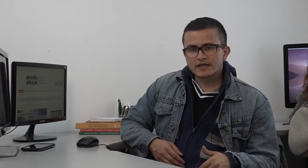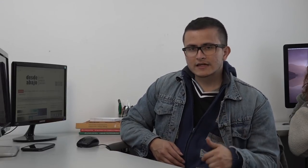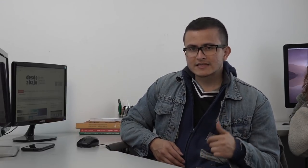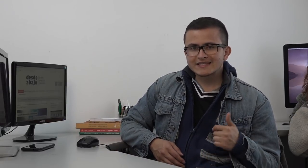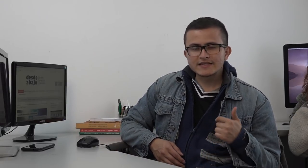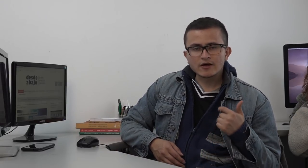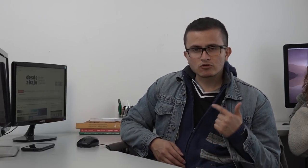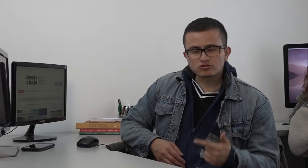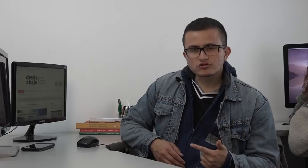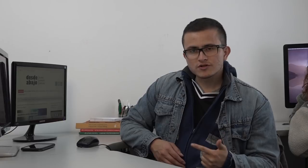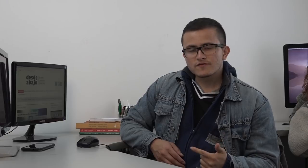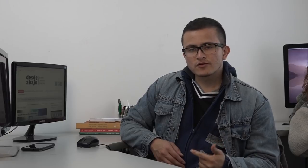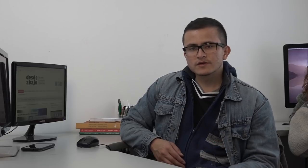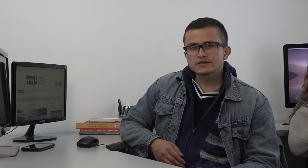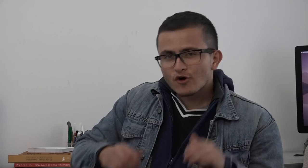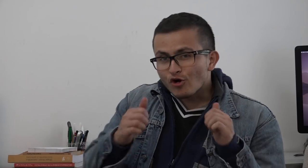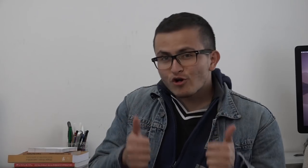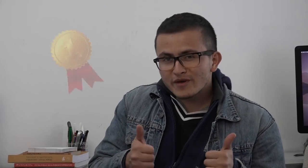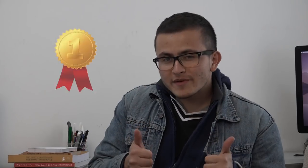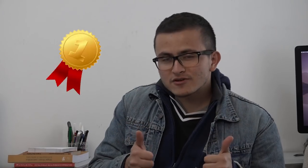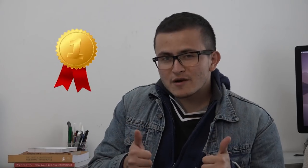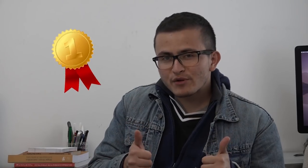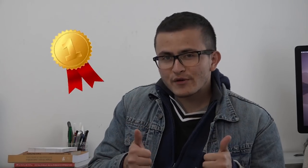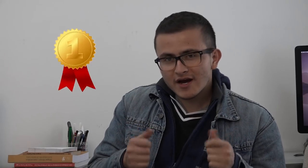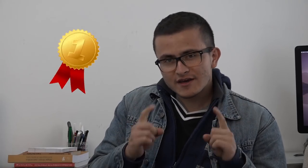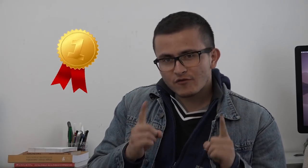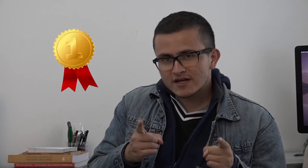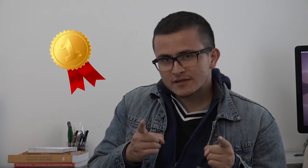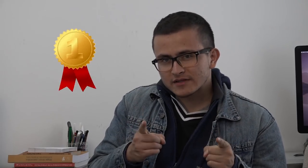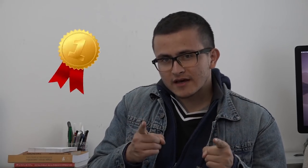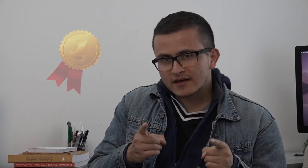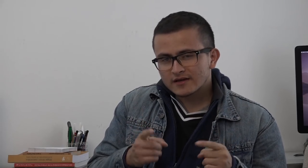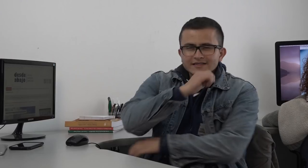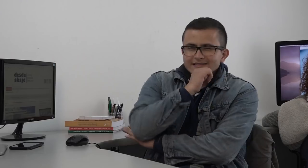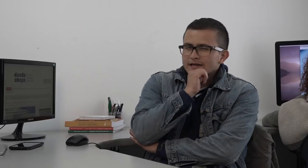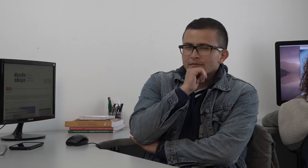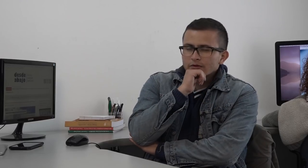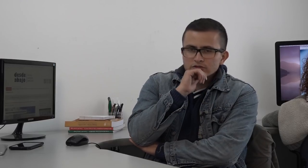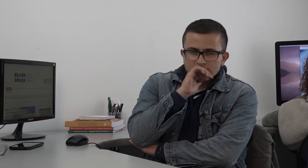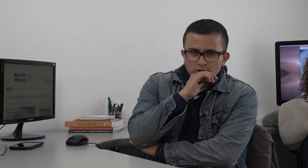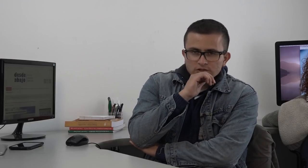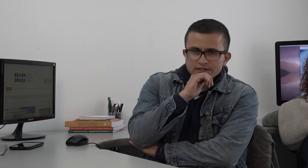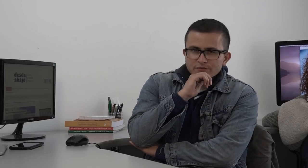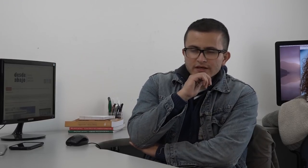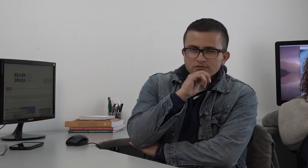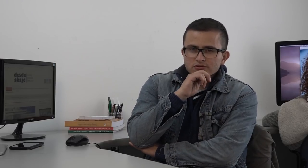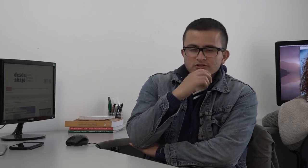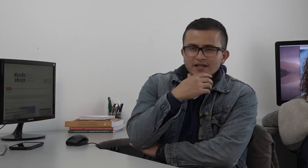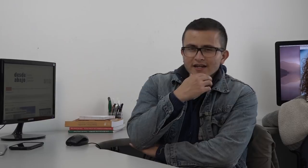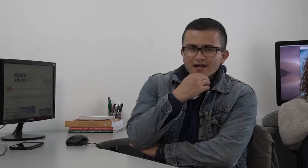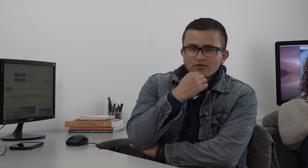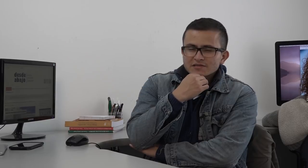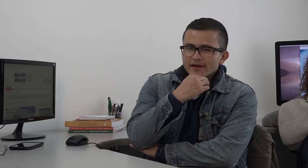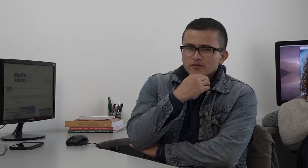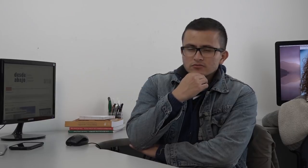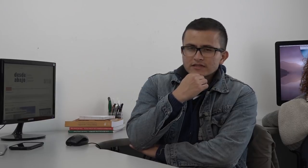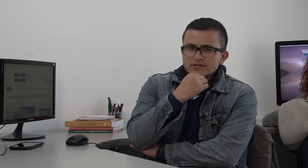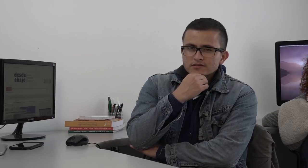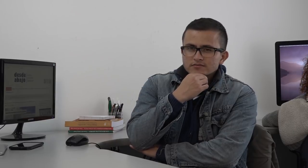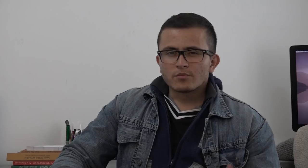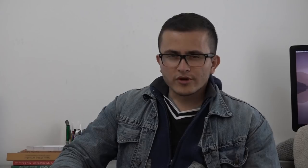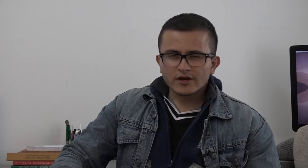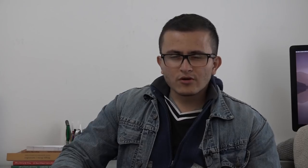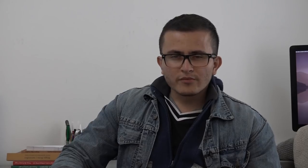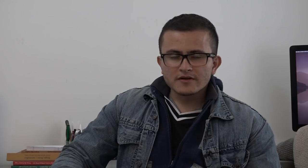reformas internas y de costosos informes, Colombia pasó la prueba y fue aceptada. Sin embargo, estos acontecimientos nos generan algunas